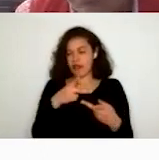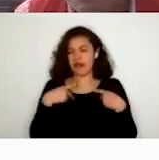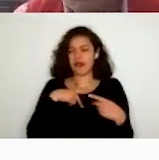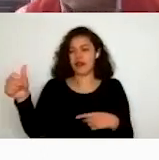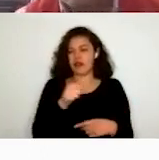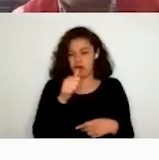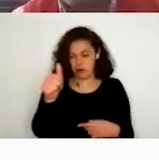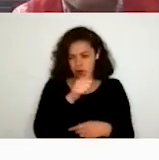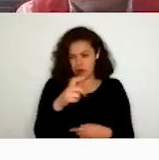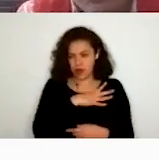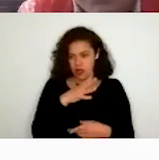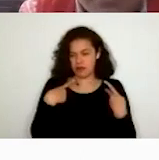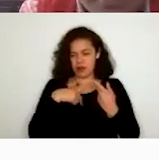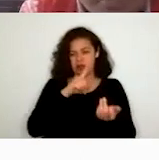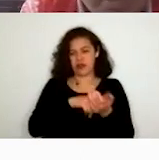inmueble.